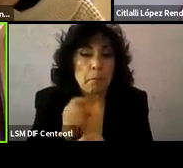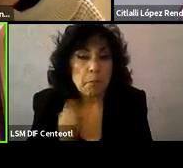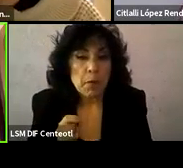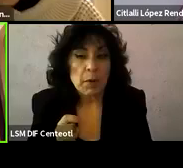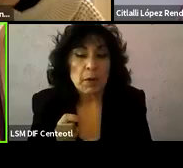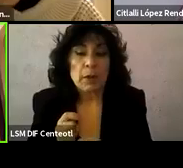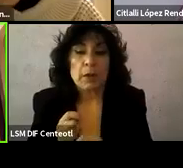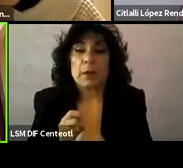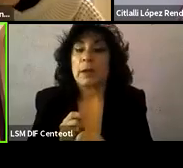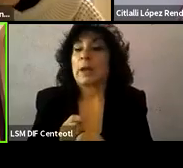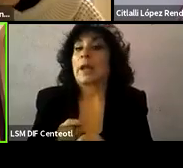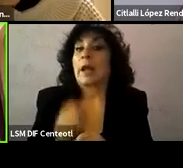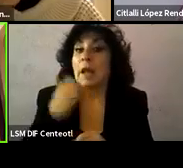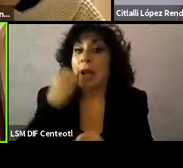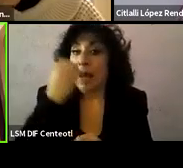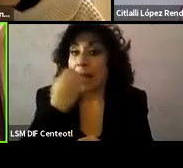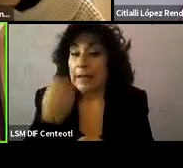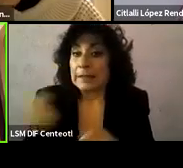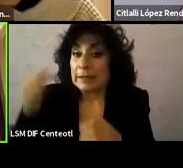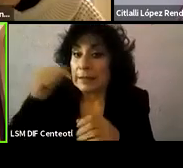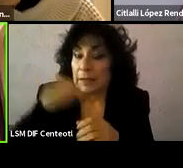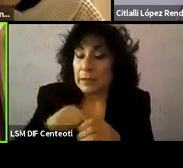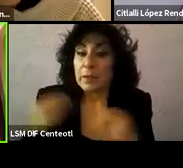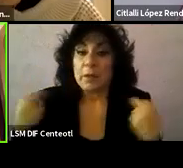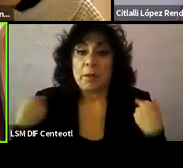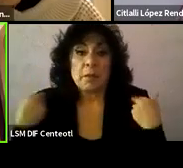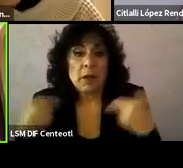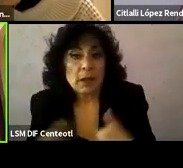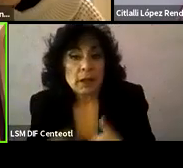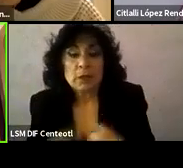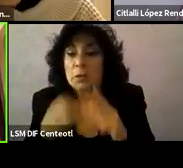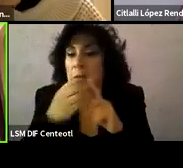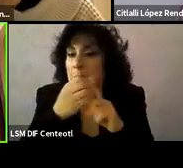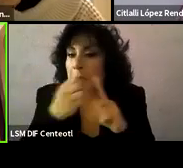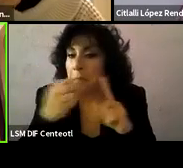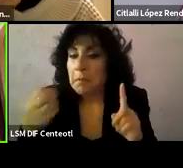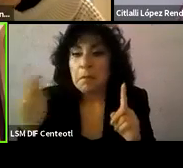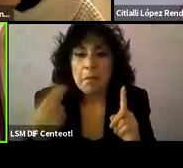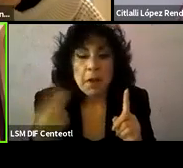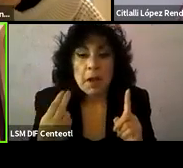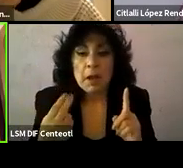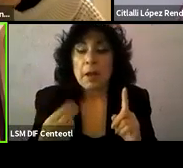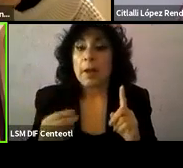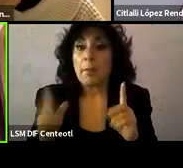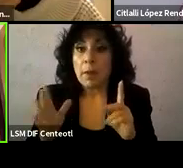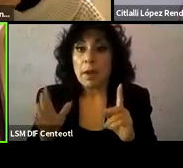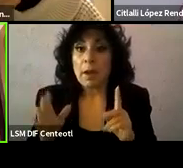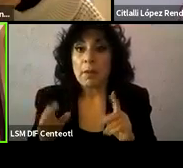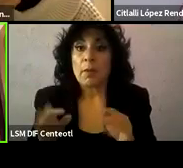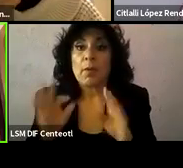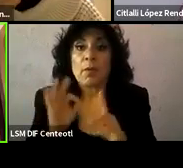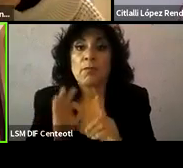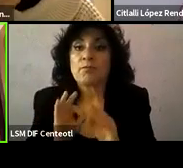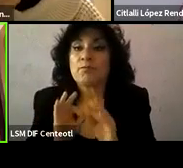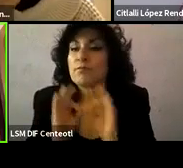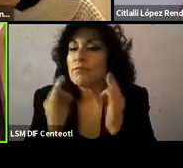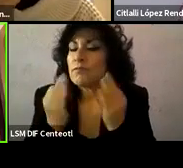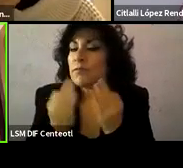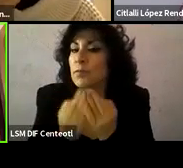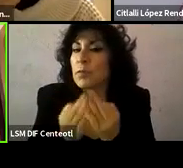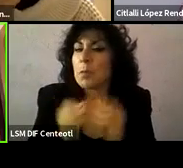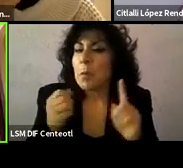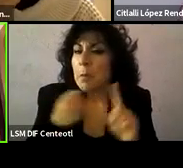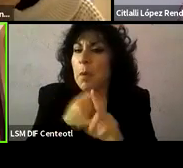misma escuela. Los maestros tienen que organizarse para ver cuáles son las mismas formas de violencia que se suceden ahí. Y